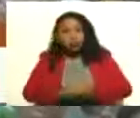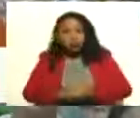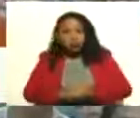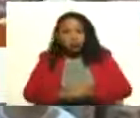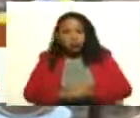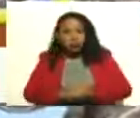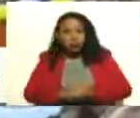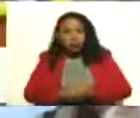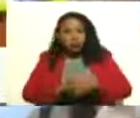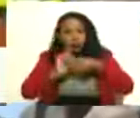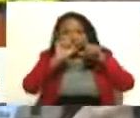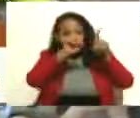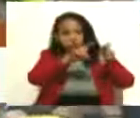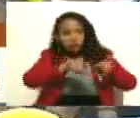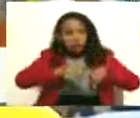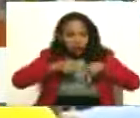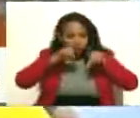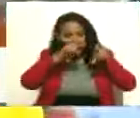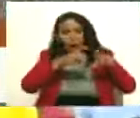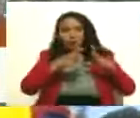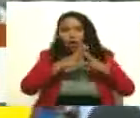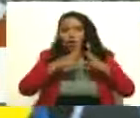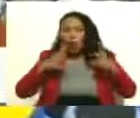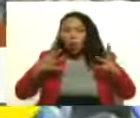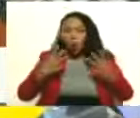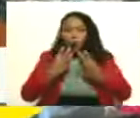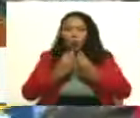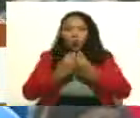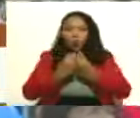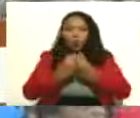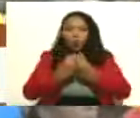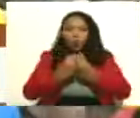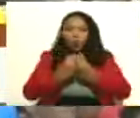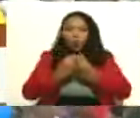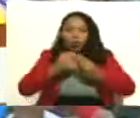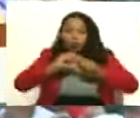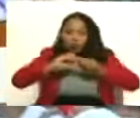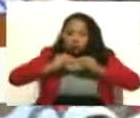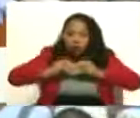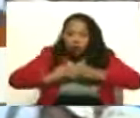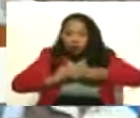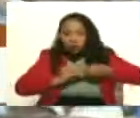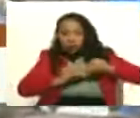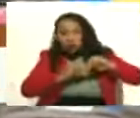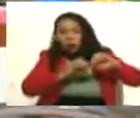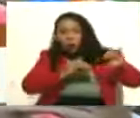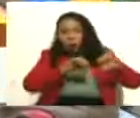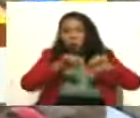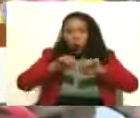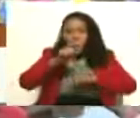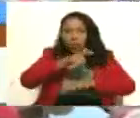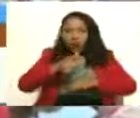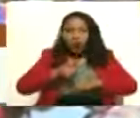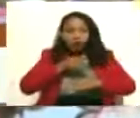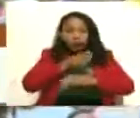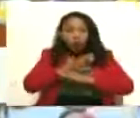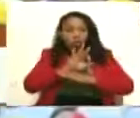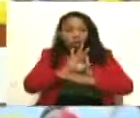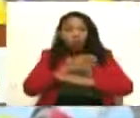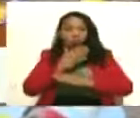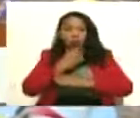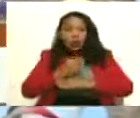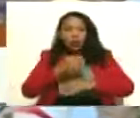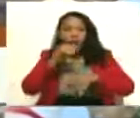de los campesinos, todos y todas, haciendo lo que hay que hacer, mover a la gente para que vaya el 3 de diciembre a